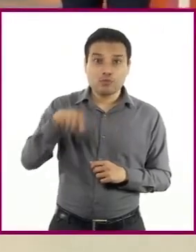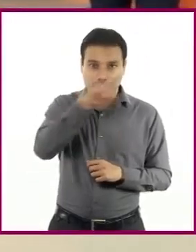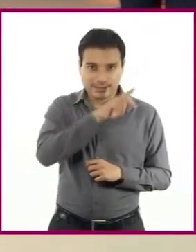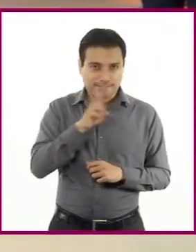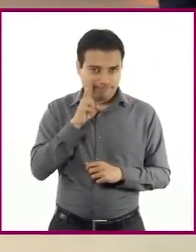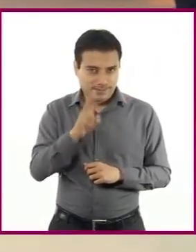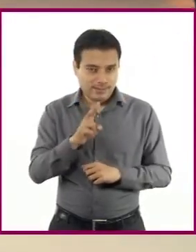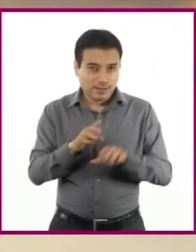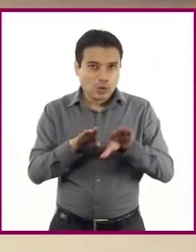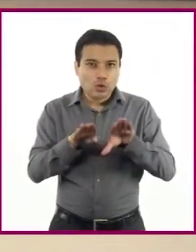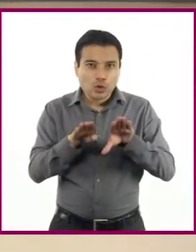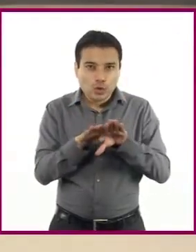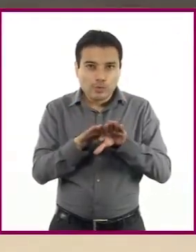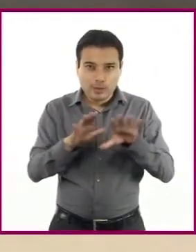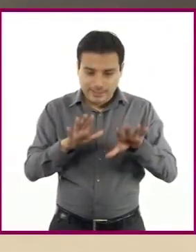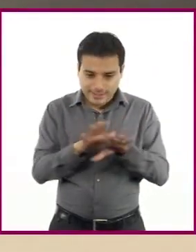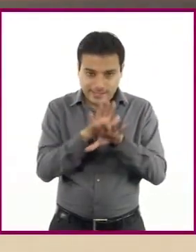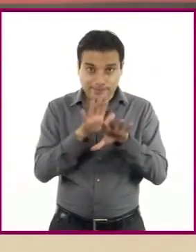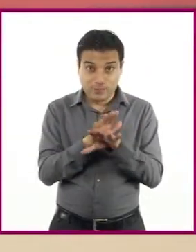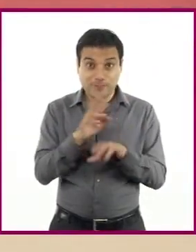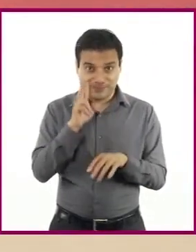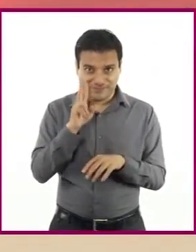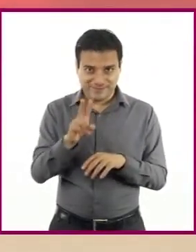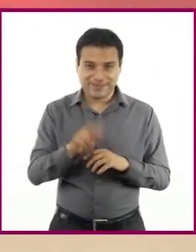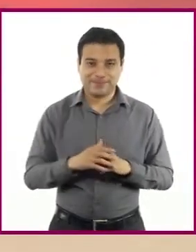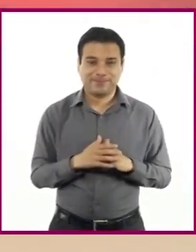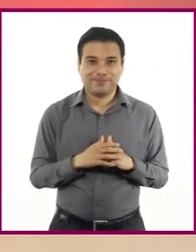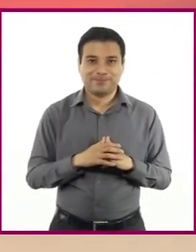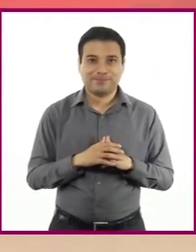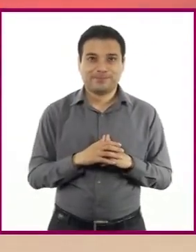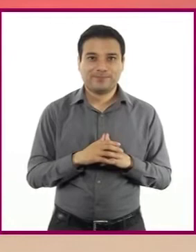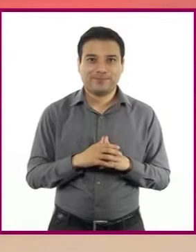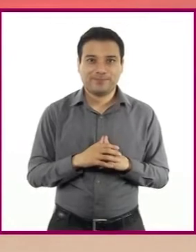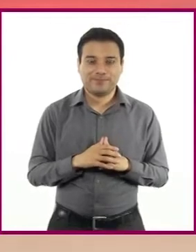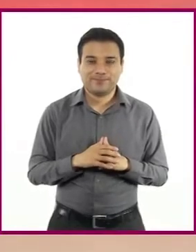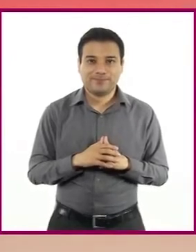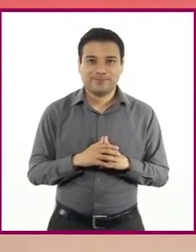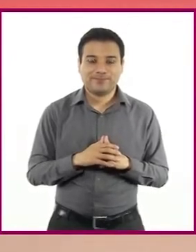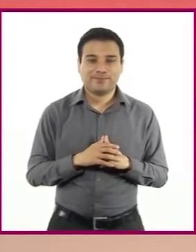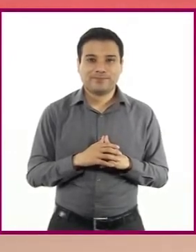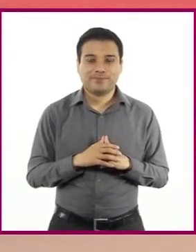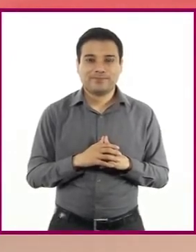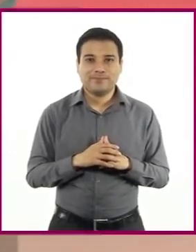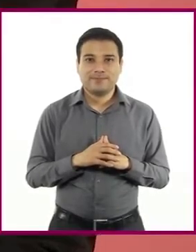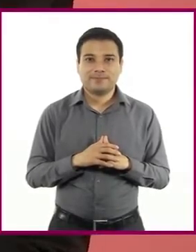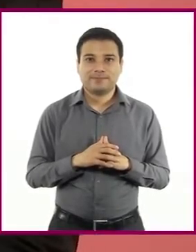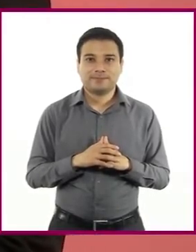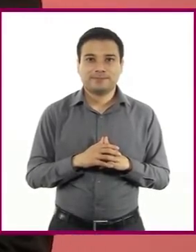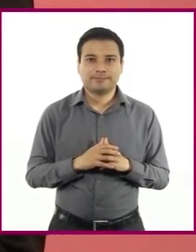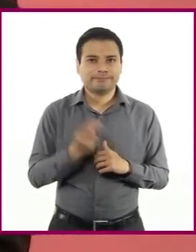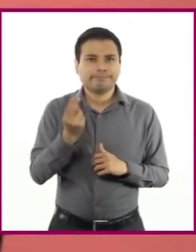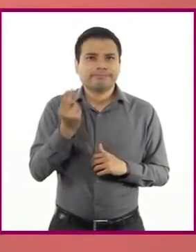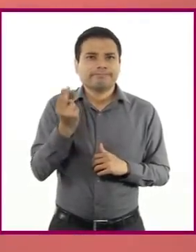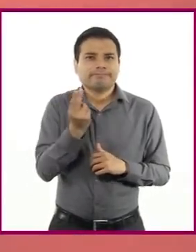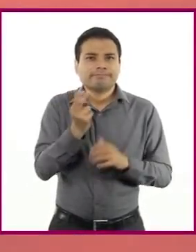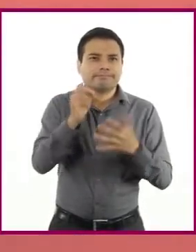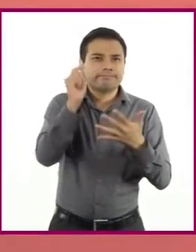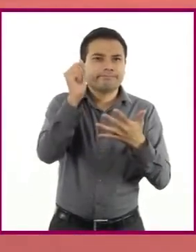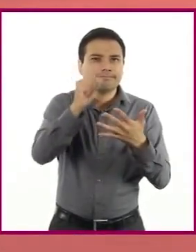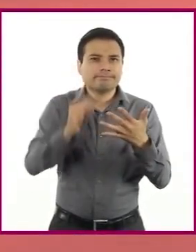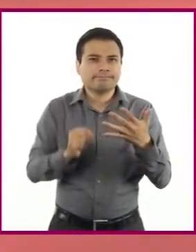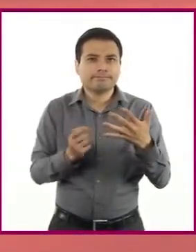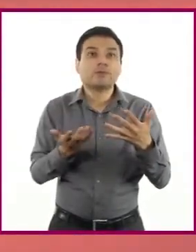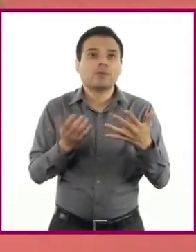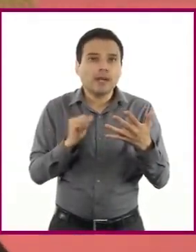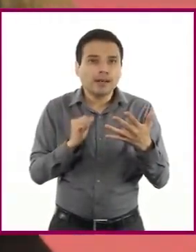que pueden ocurrir en este metal tan común. ¿Qué necesitamos? Los